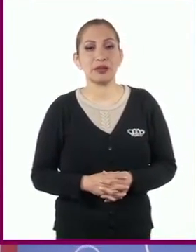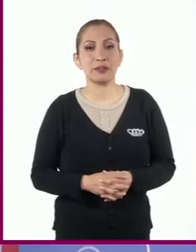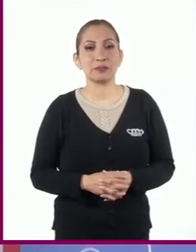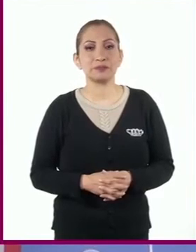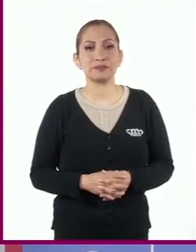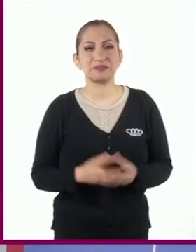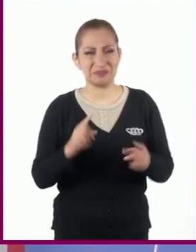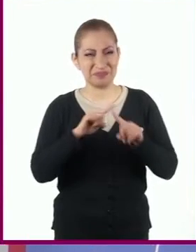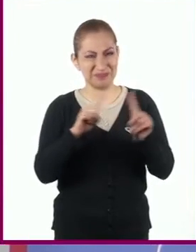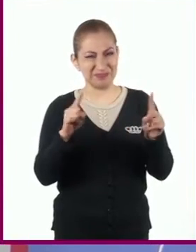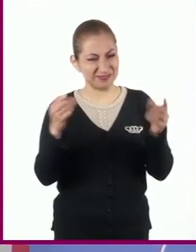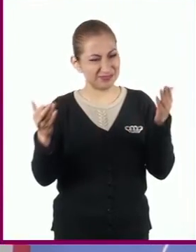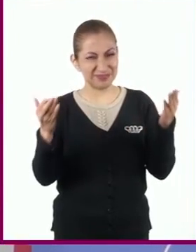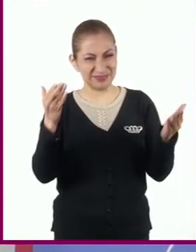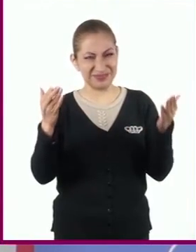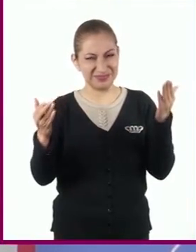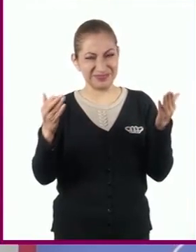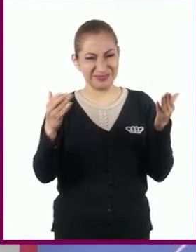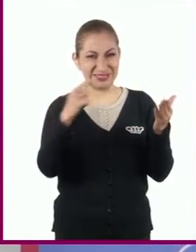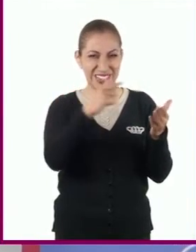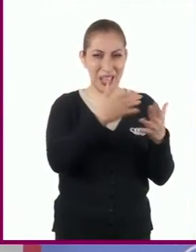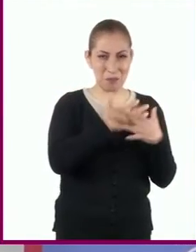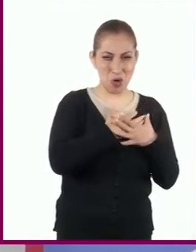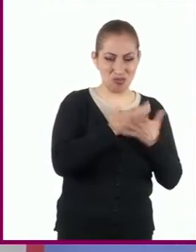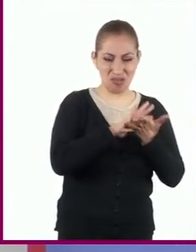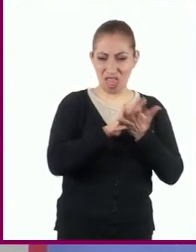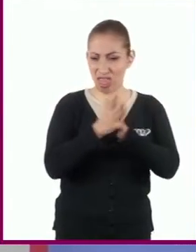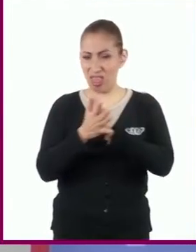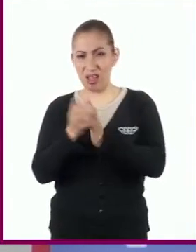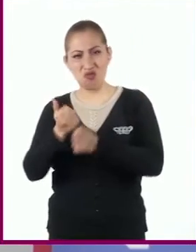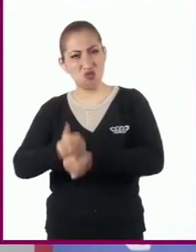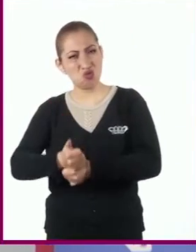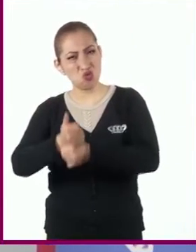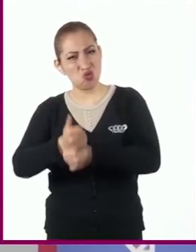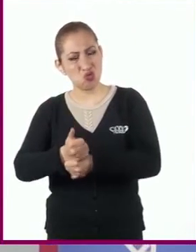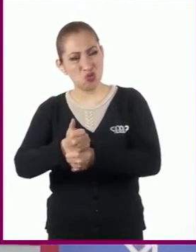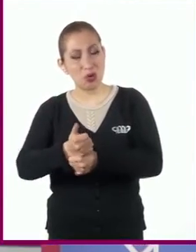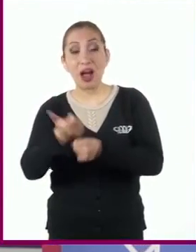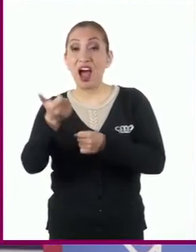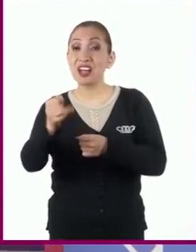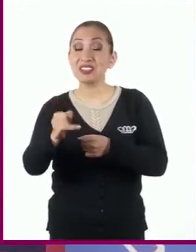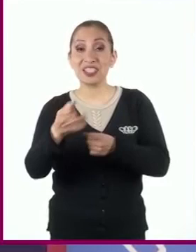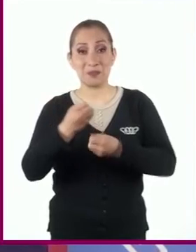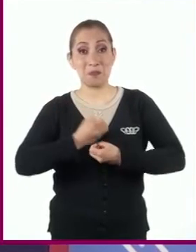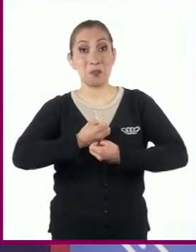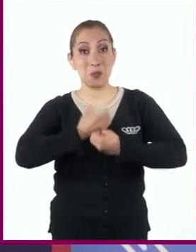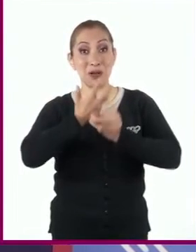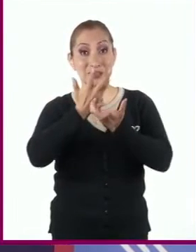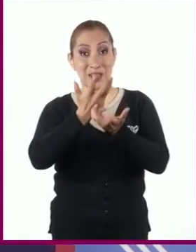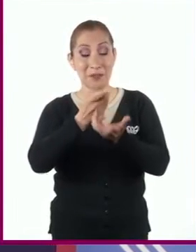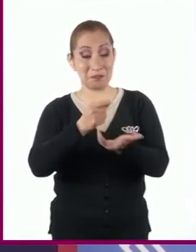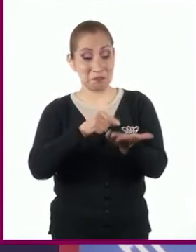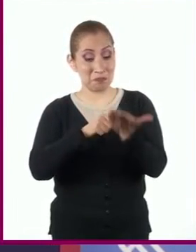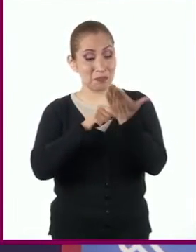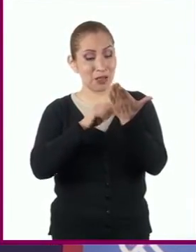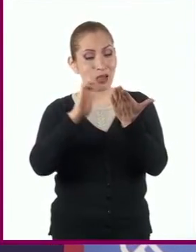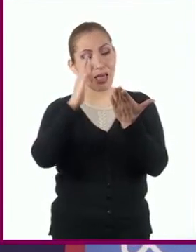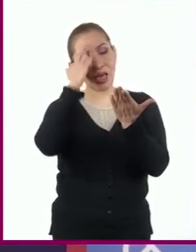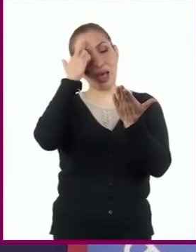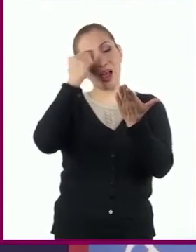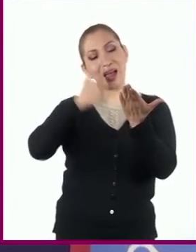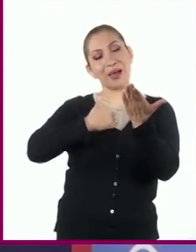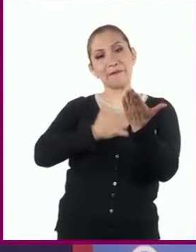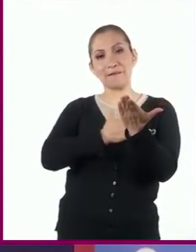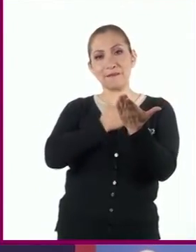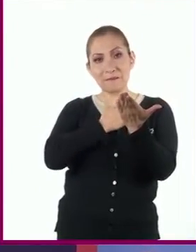¿Qué contrastes tan marcados? Pasar del amor al dolor. Así es como la poesía nos permite evocar